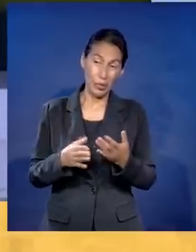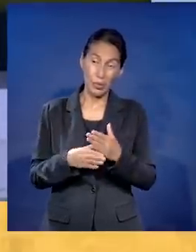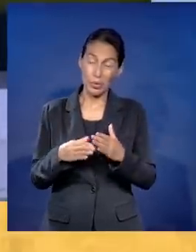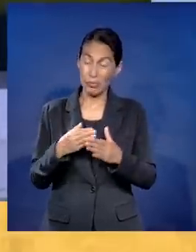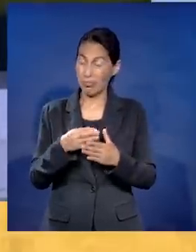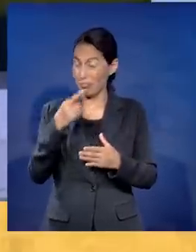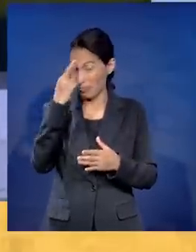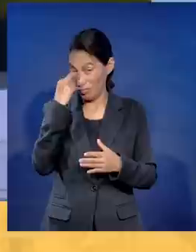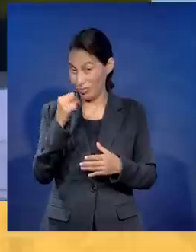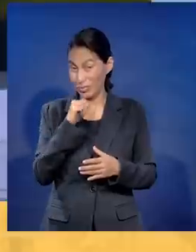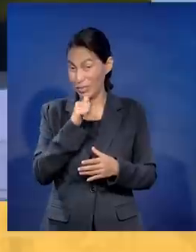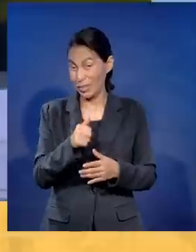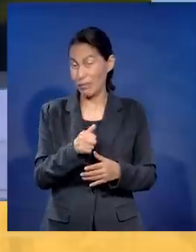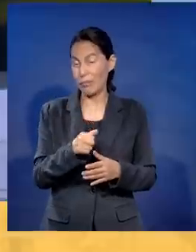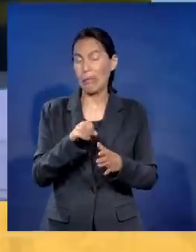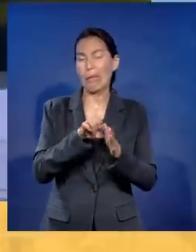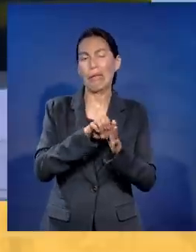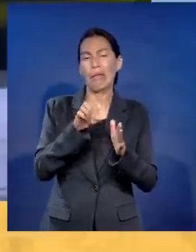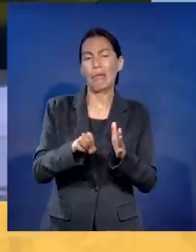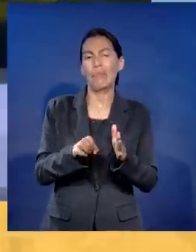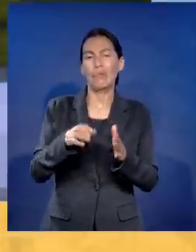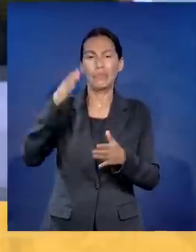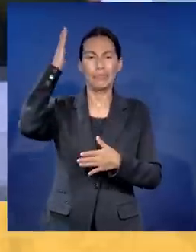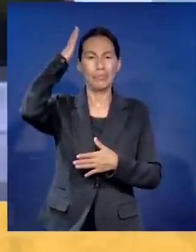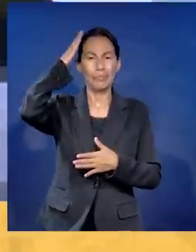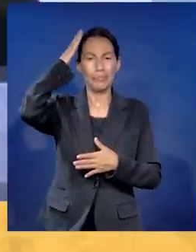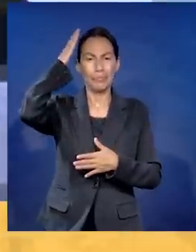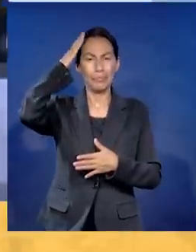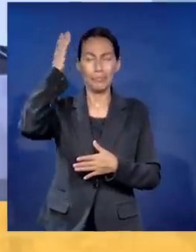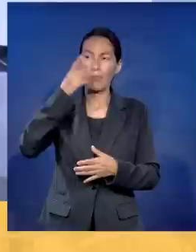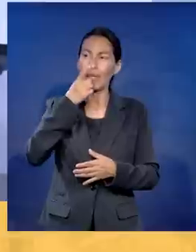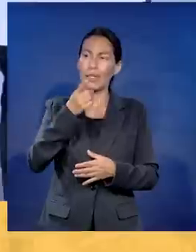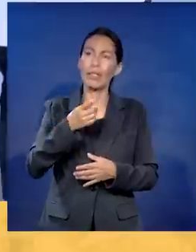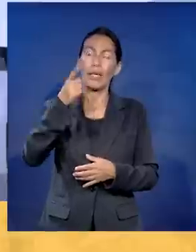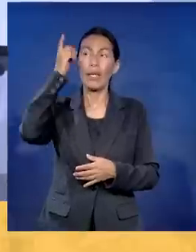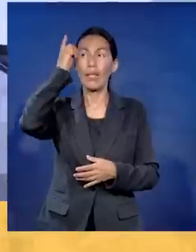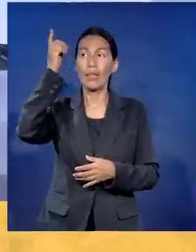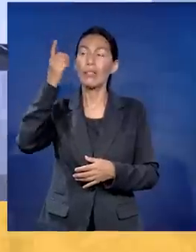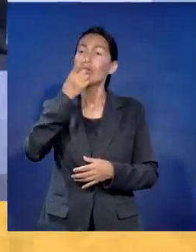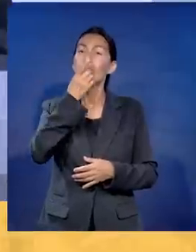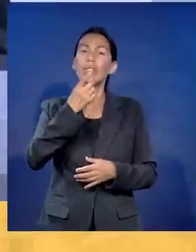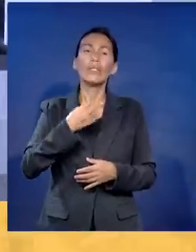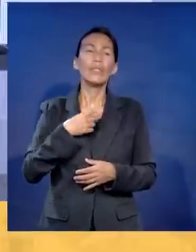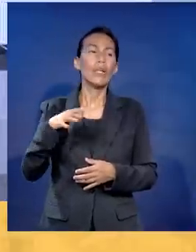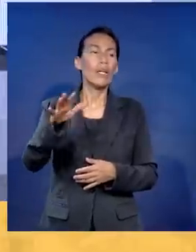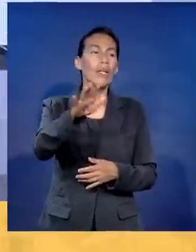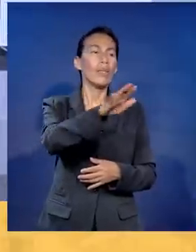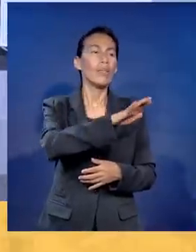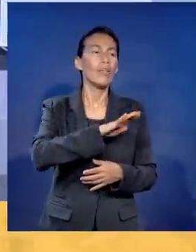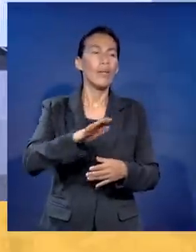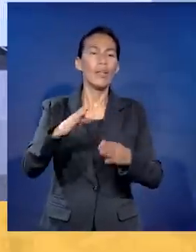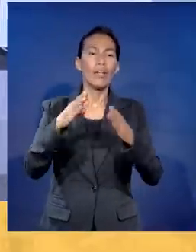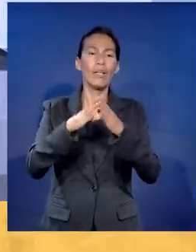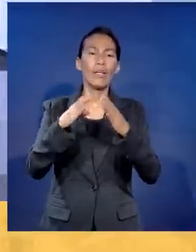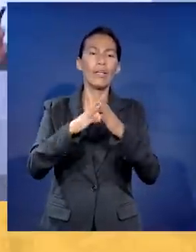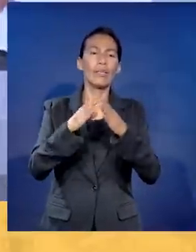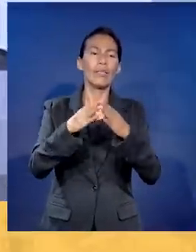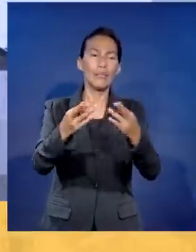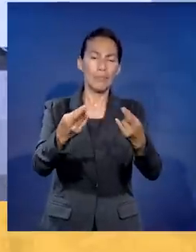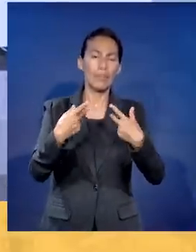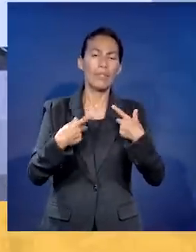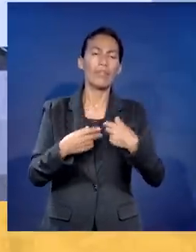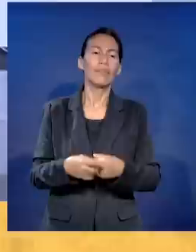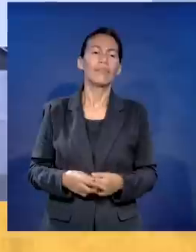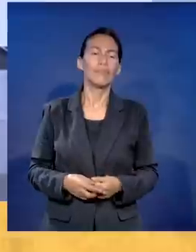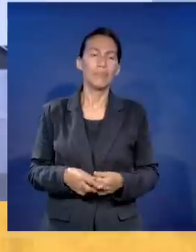y hacemos cosas que no razonamos por ejemplo un líder religioso puede decir Dios me ha mostrado que todos me regalen sus casas y me